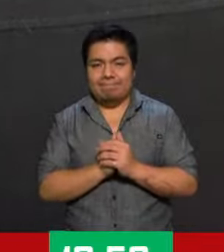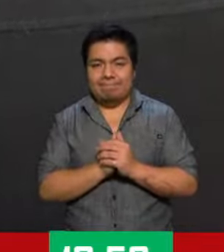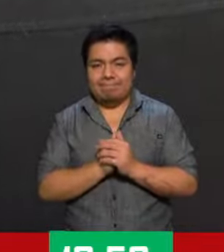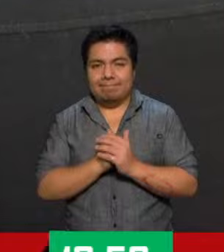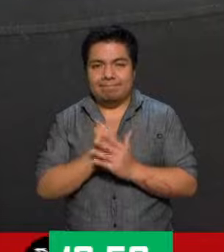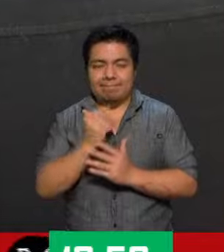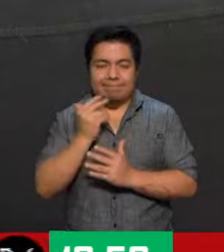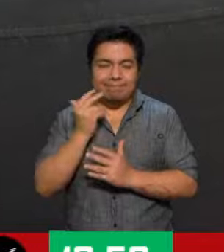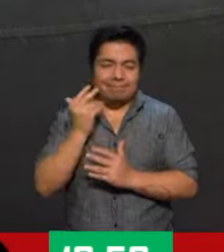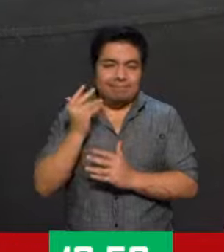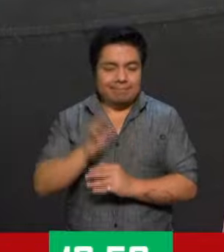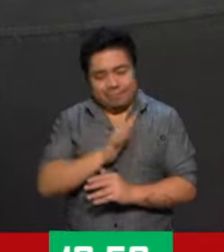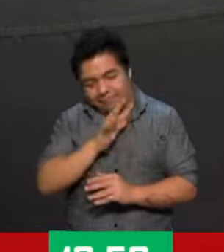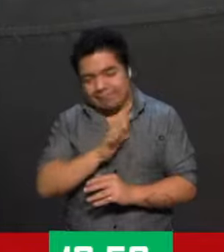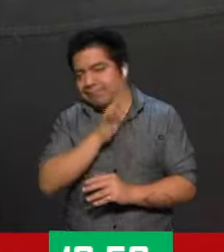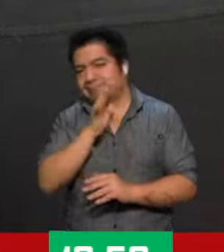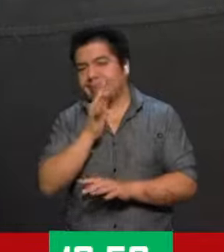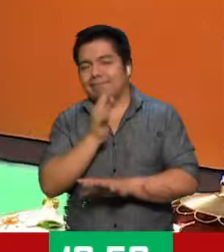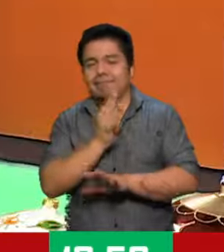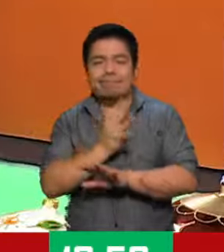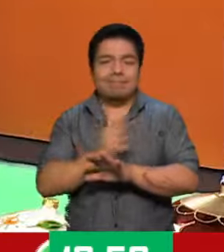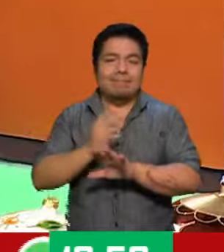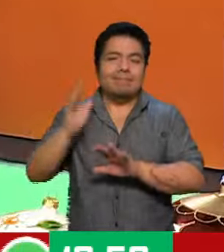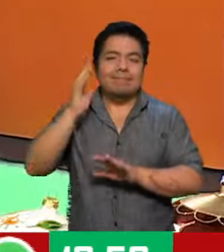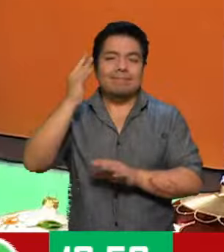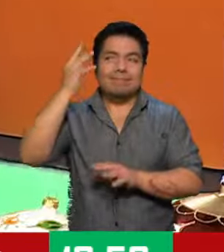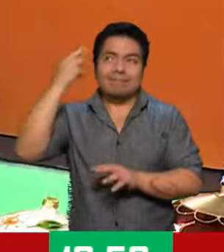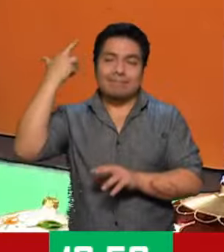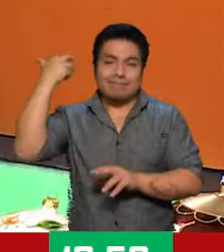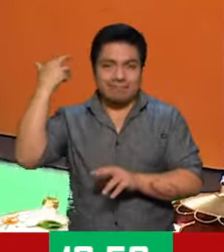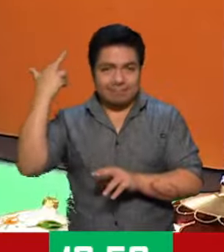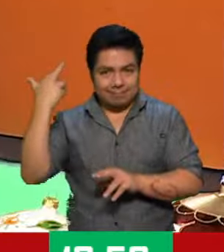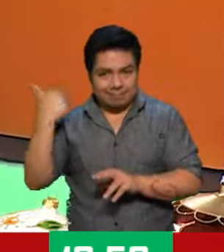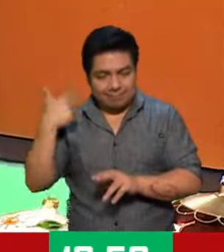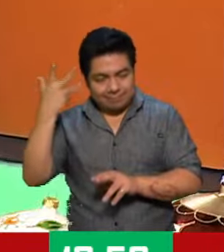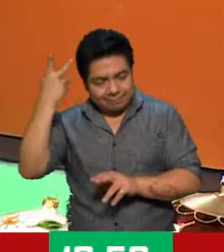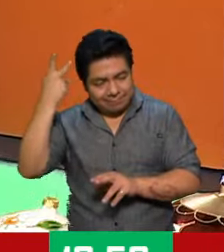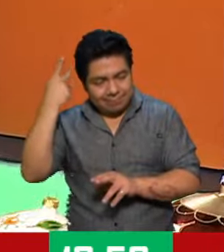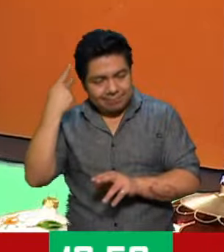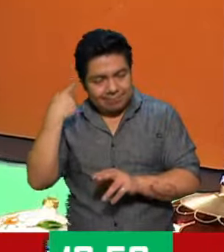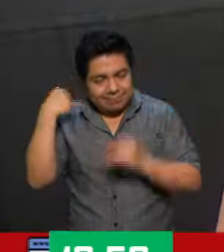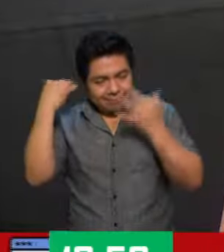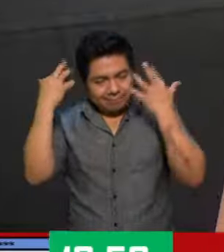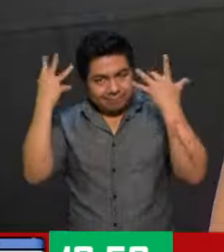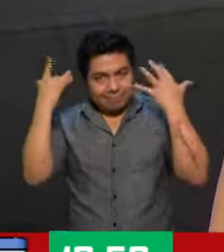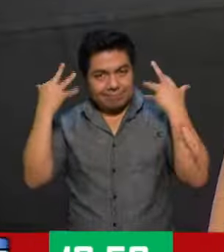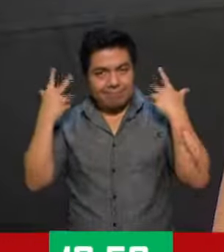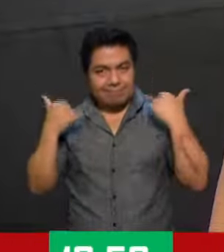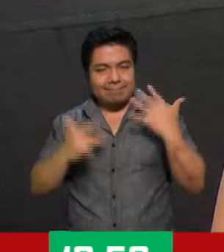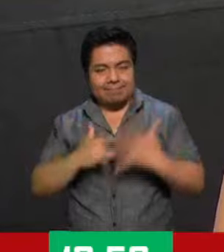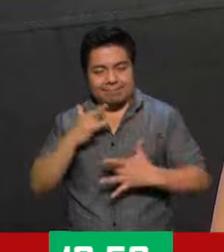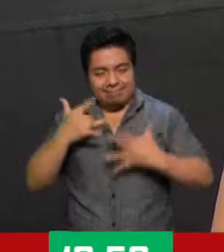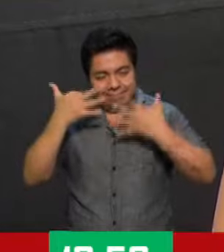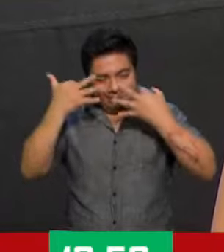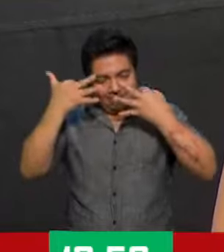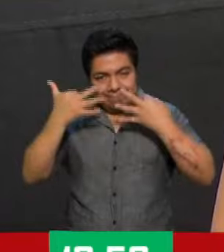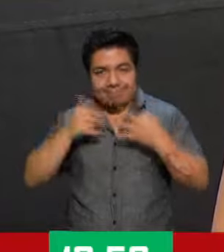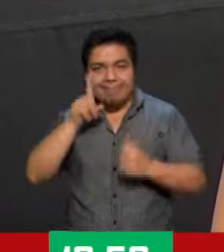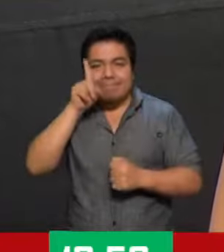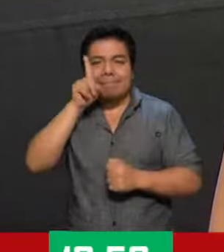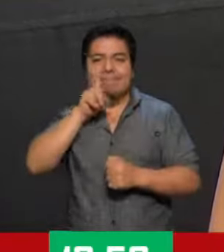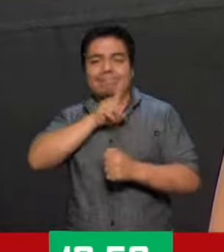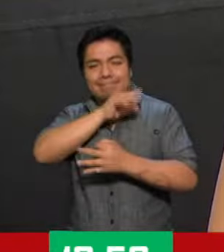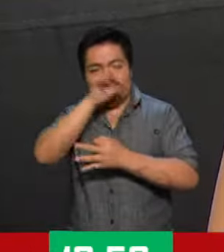la morena, la de cabello rizado, lacio también esponjado, soy esa mujer muy